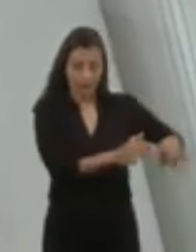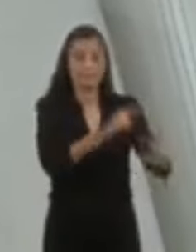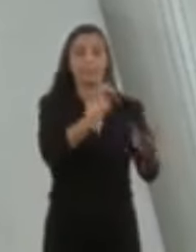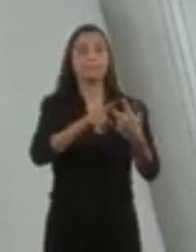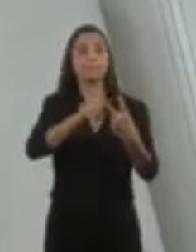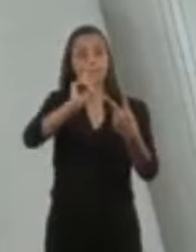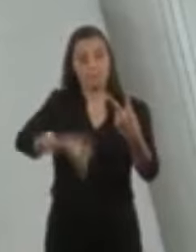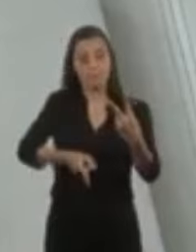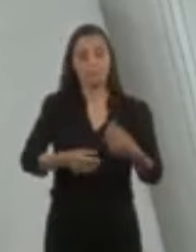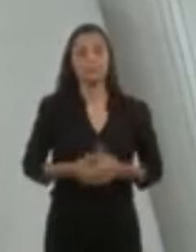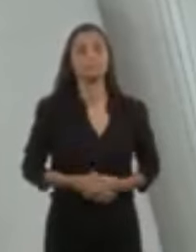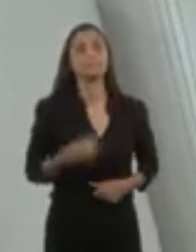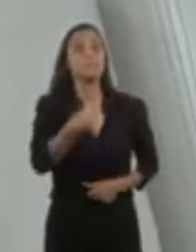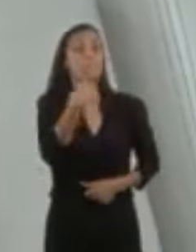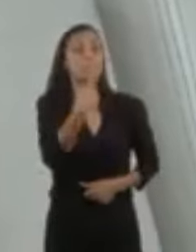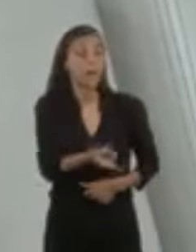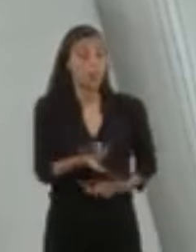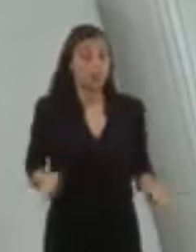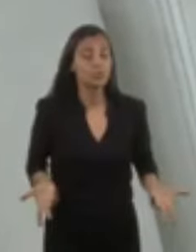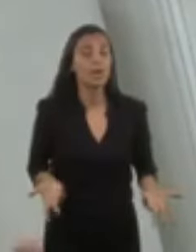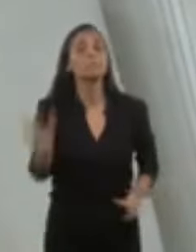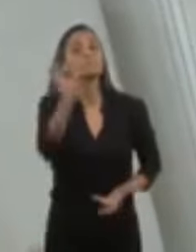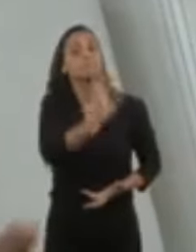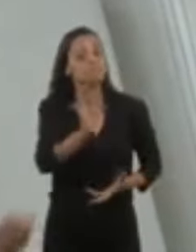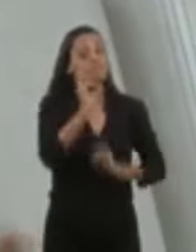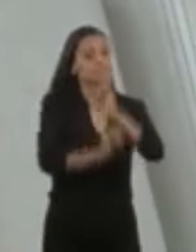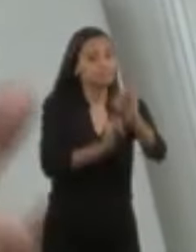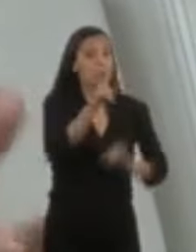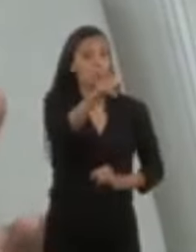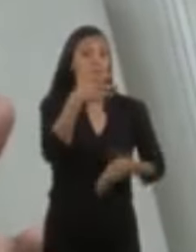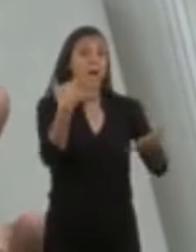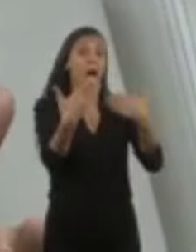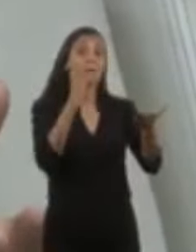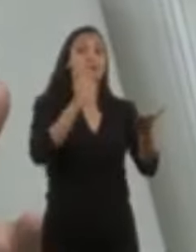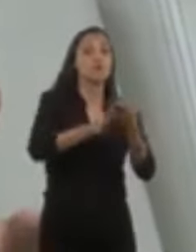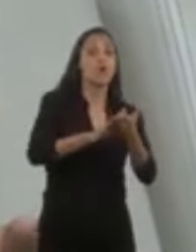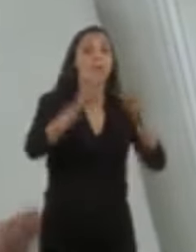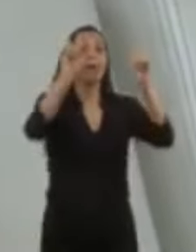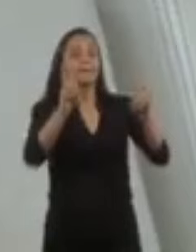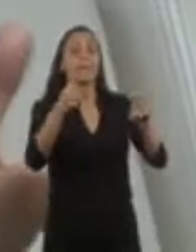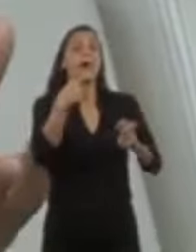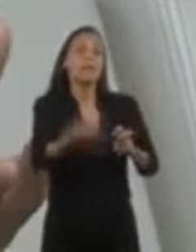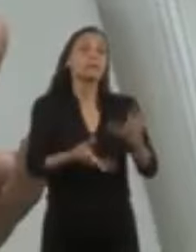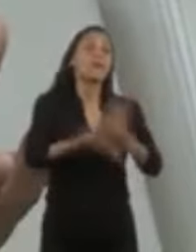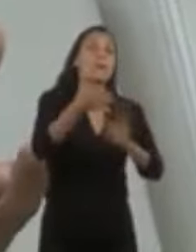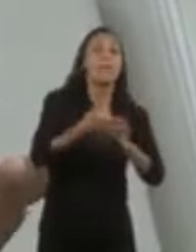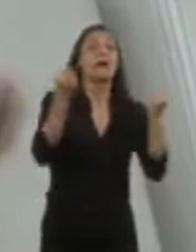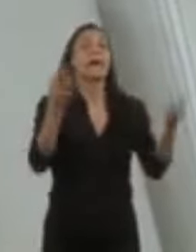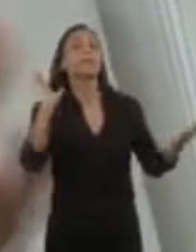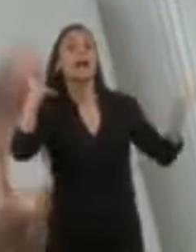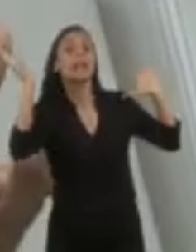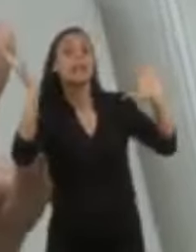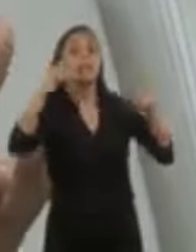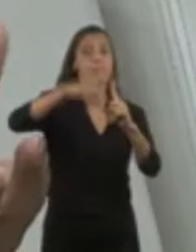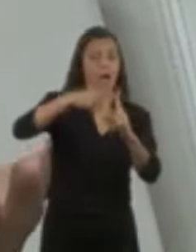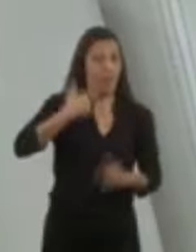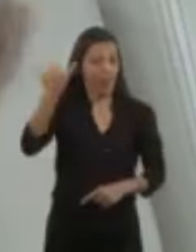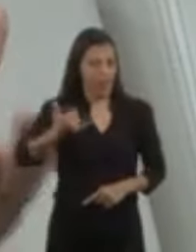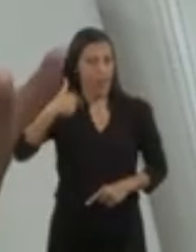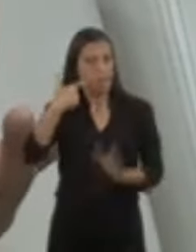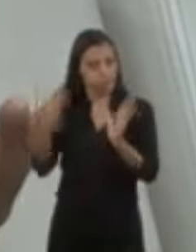por otro lado consultarte y plantearte que vos estás hablando de previsiones meteorológicas que sí existen tenemos un sistema